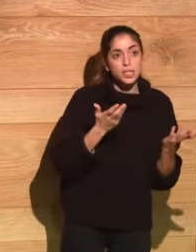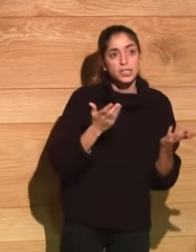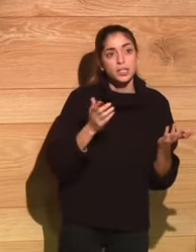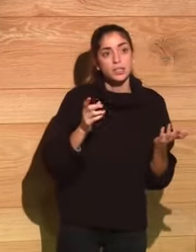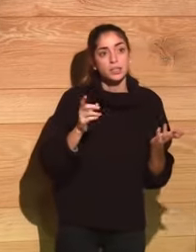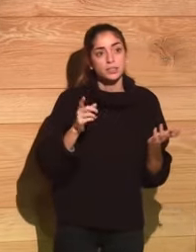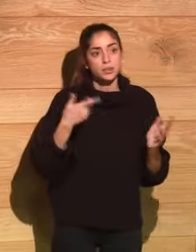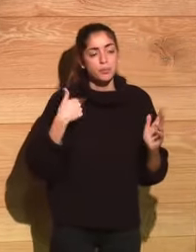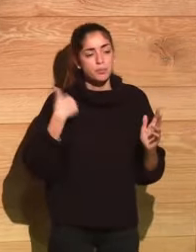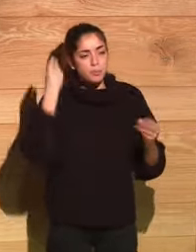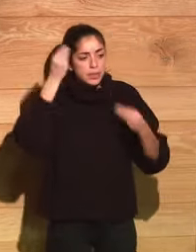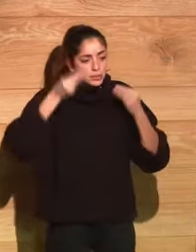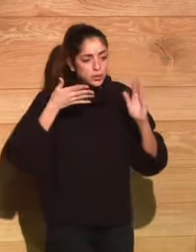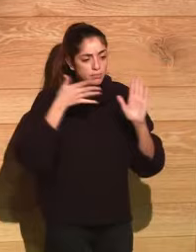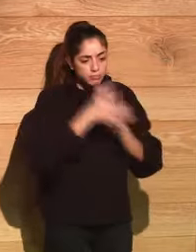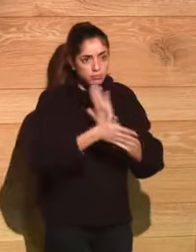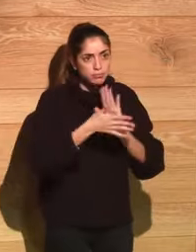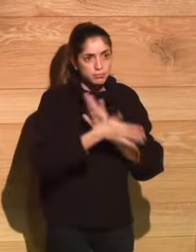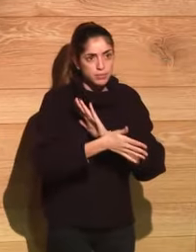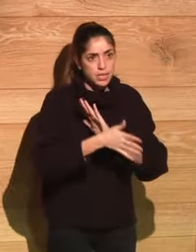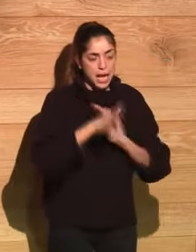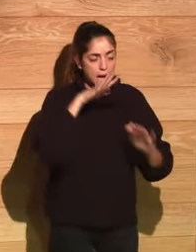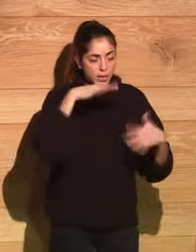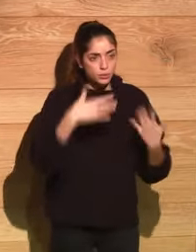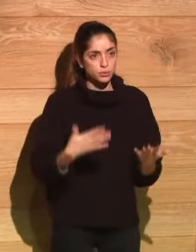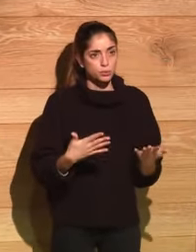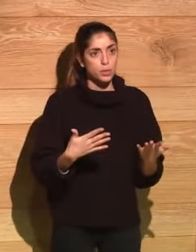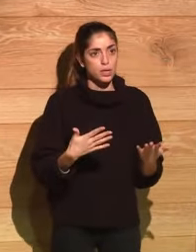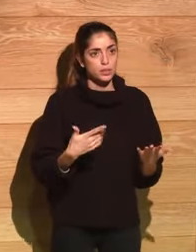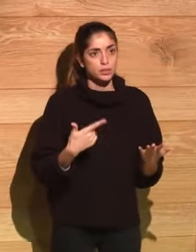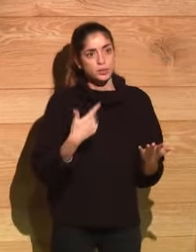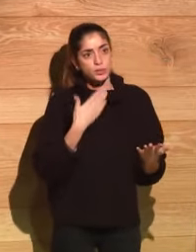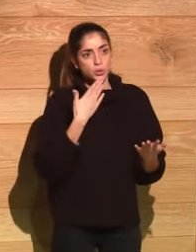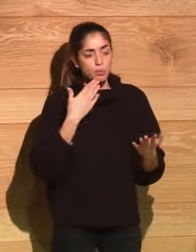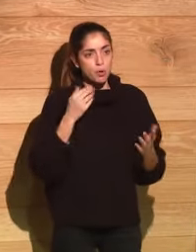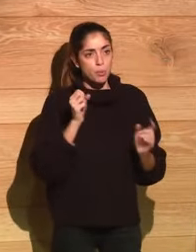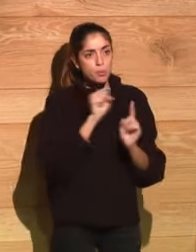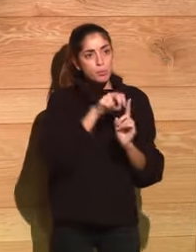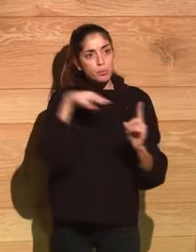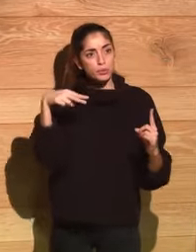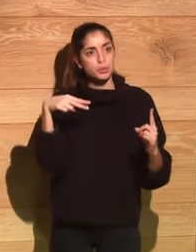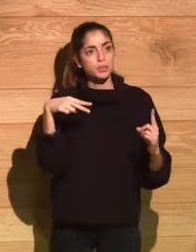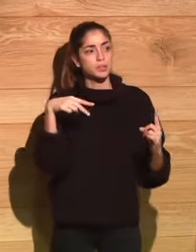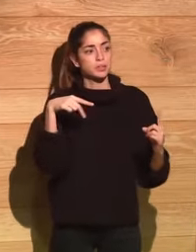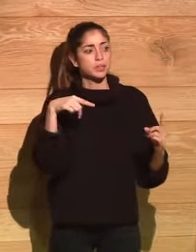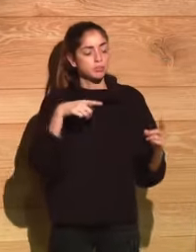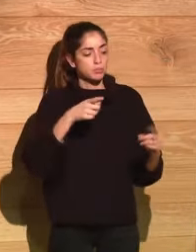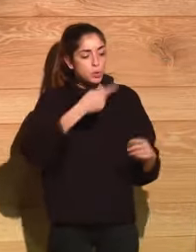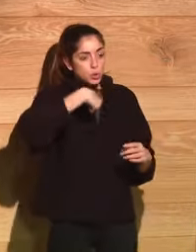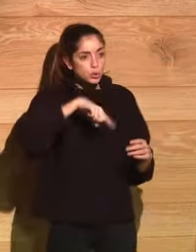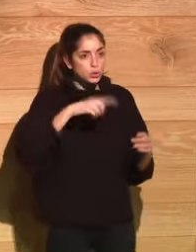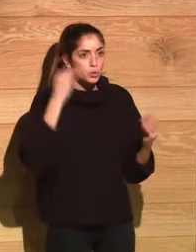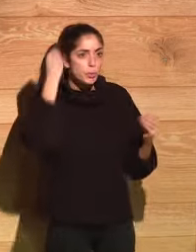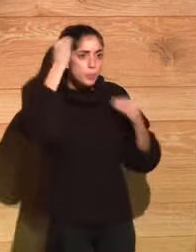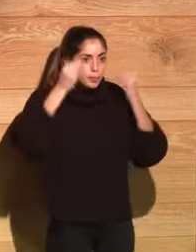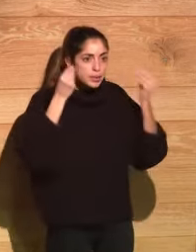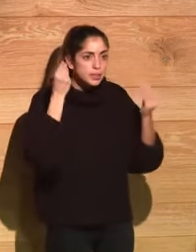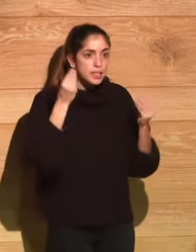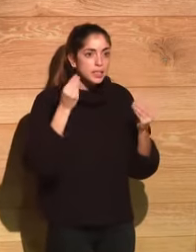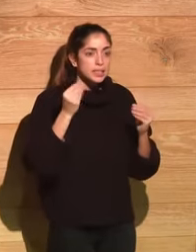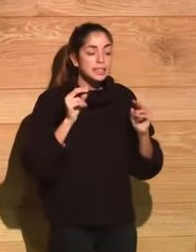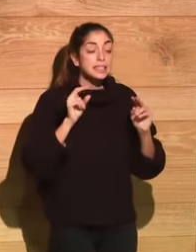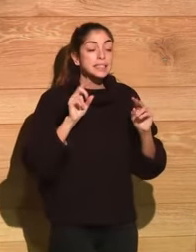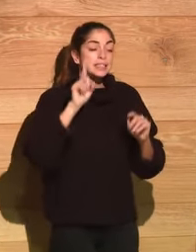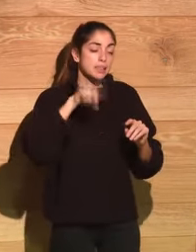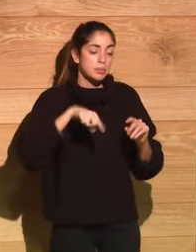está pasando ahora, ¿no? Y creo que es un foco, una especie de lugar al que queremos llegar y sobre el que queremos pensar. Y sobre la definición